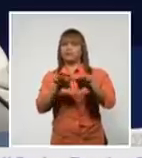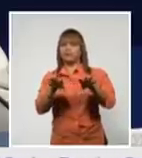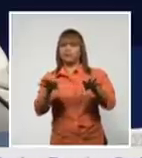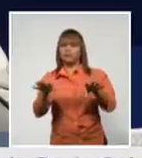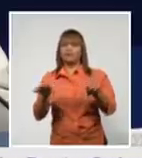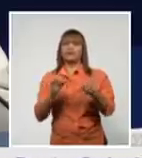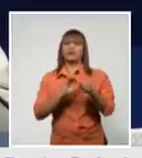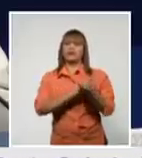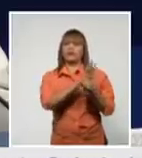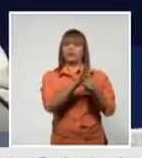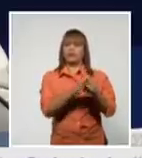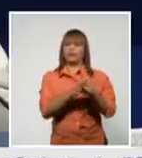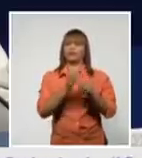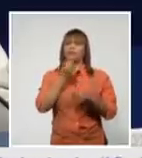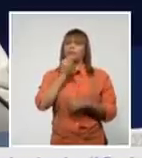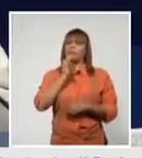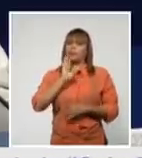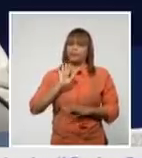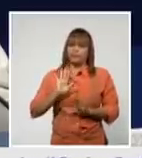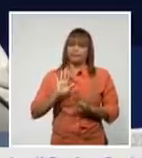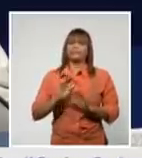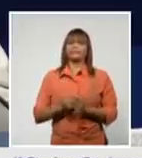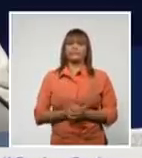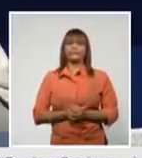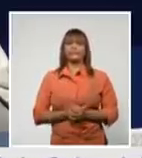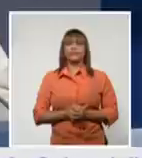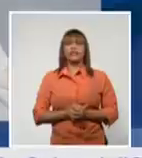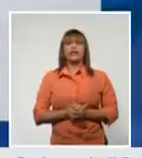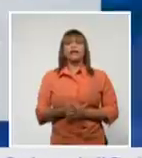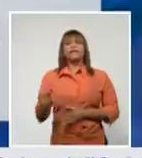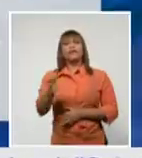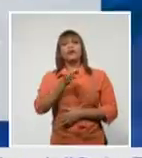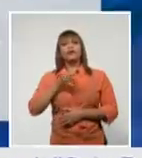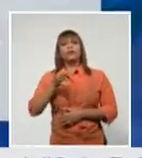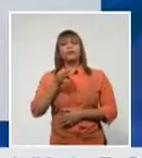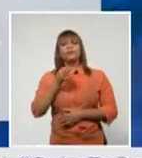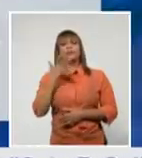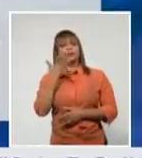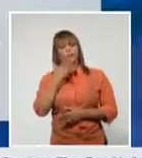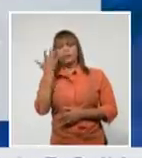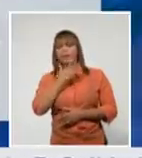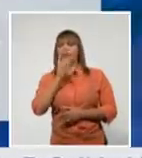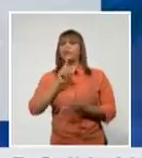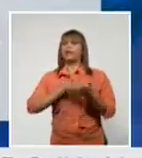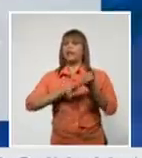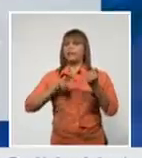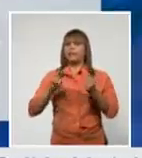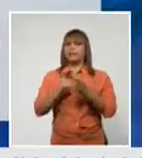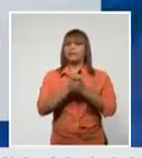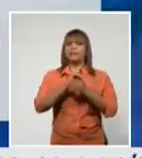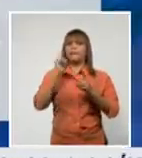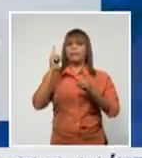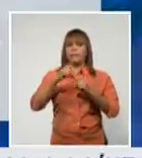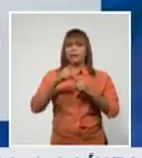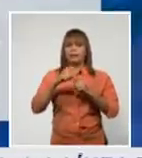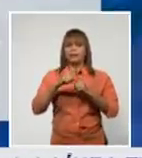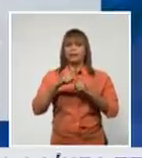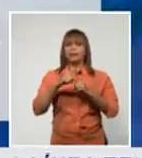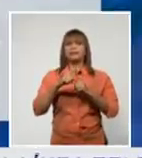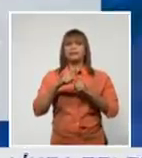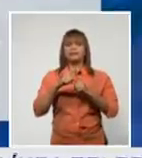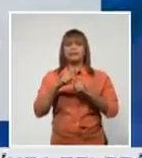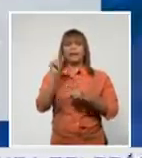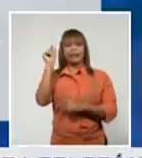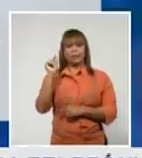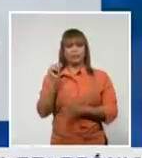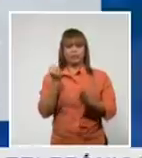enfermedad. De los municipios, de la provincia de Matanzas, el caso, la persona